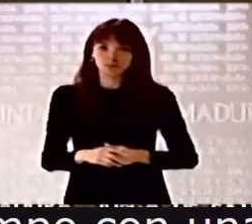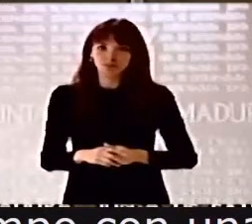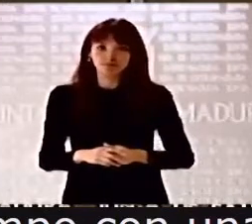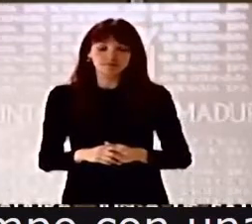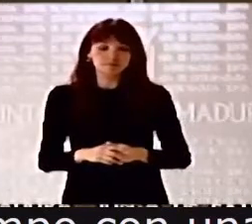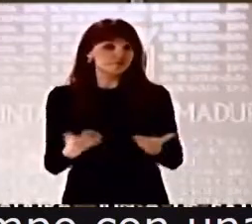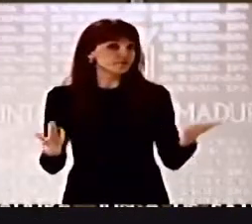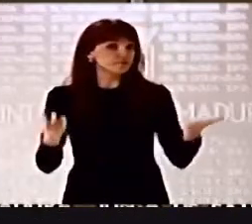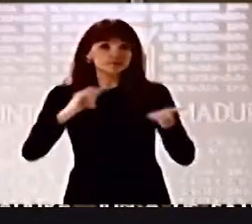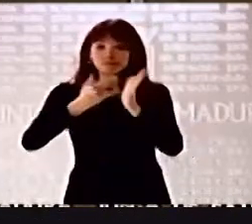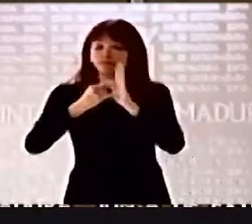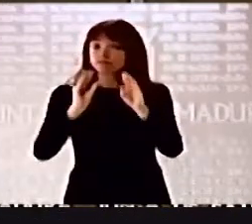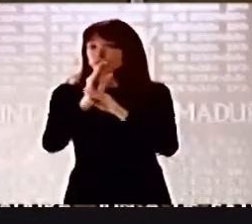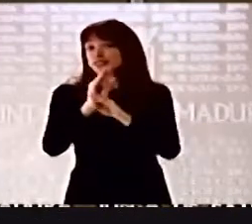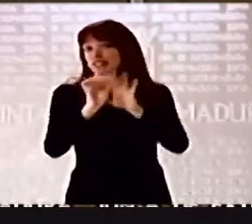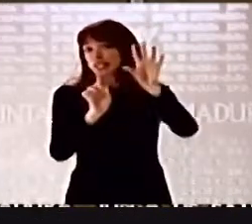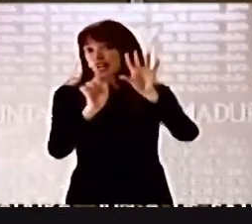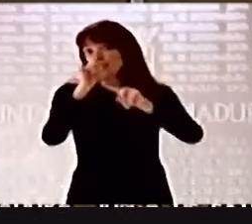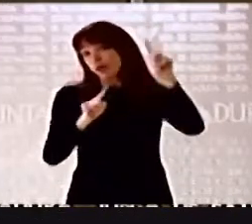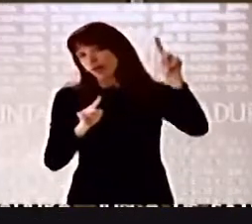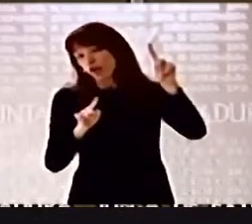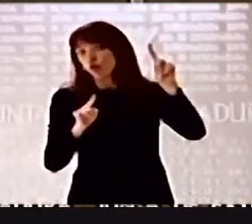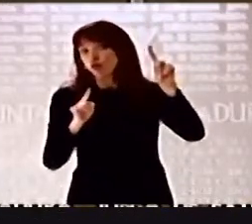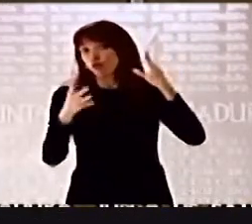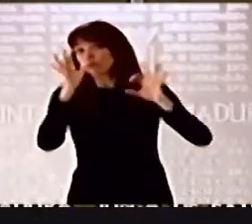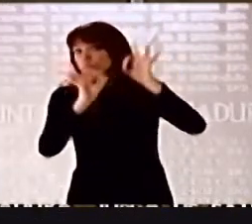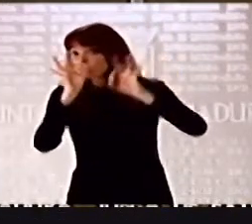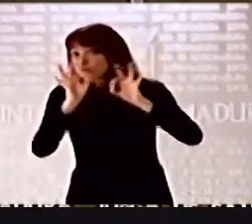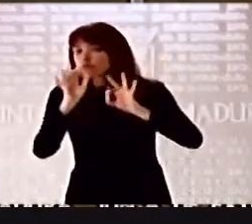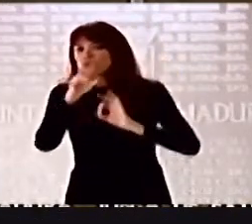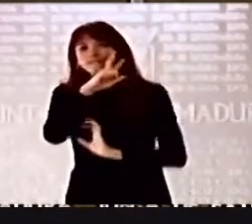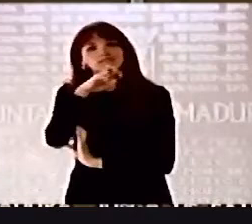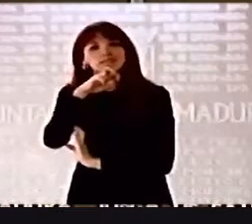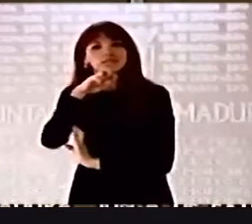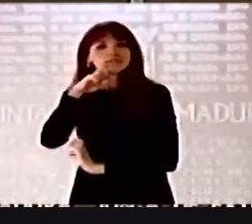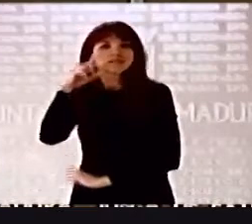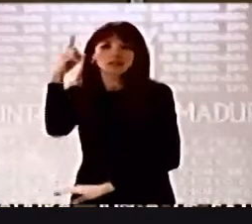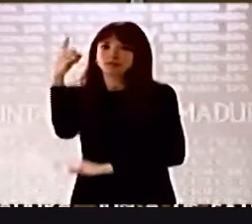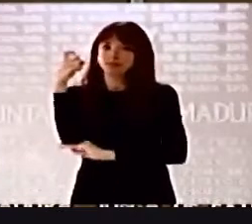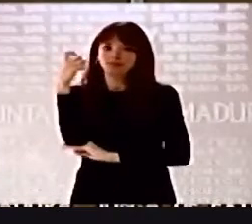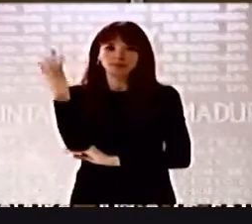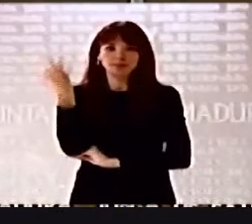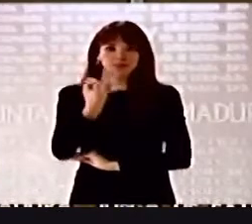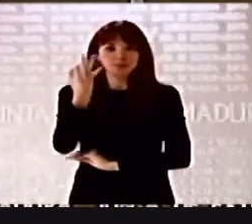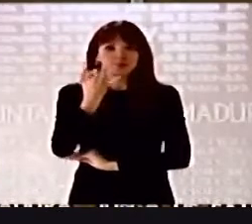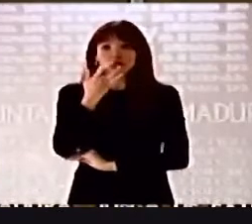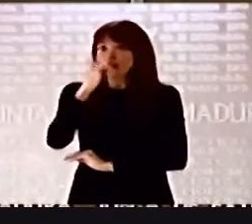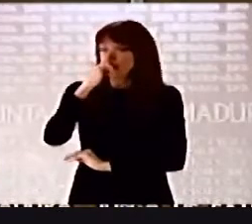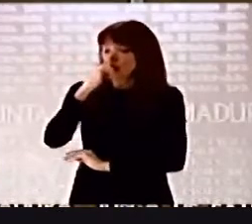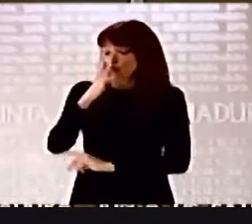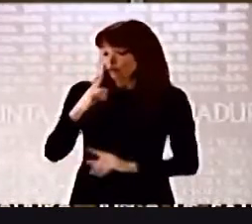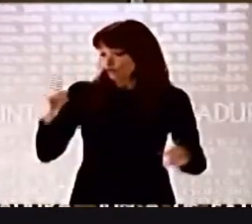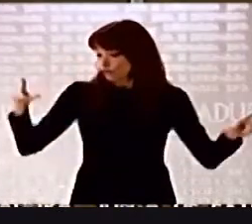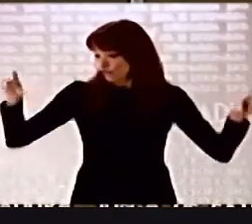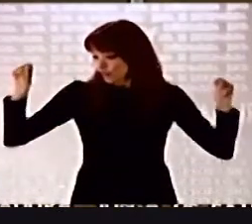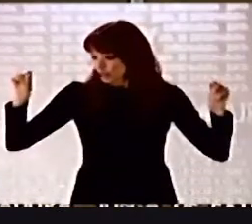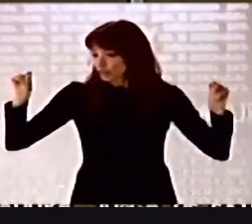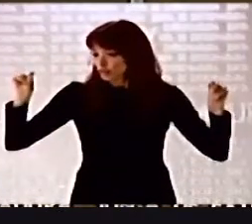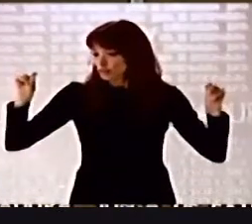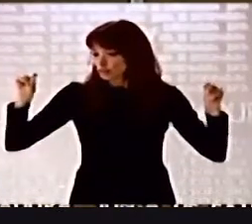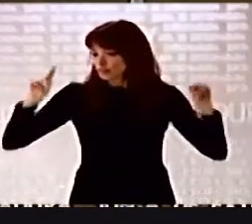Una financiación mínima del 6,5% de la sanidad pública en España es imprescindible. Y cuando acabe el año, muy probablemente no lleguemos ni al